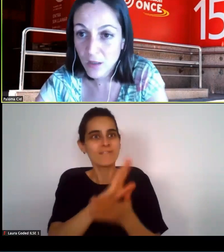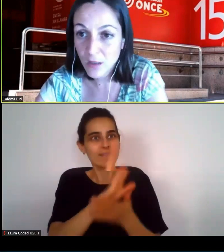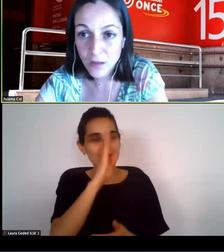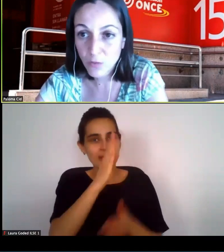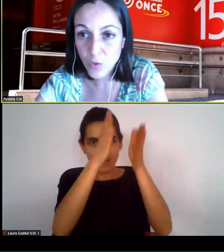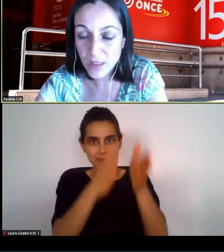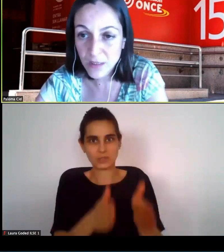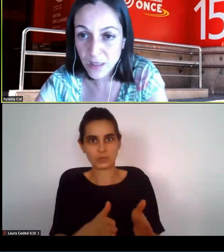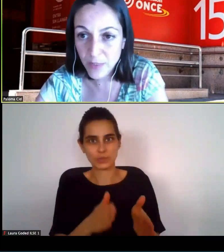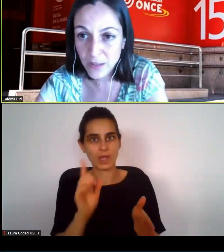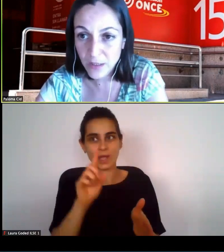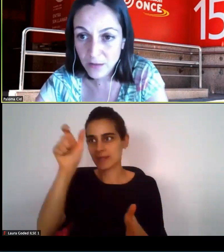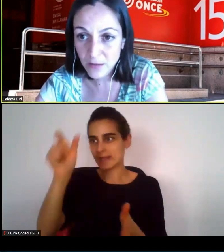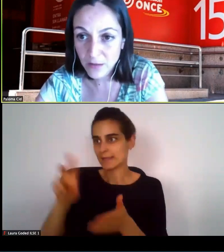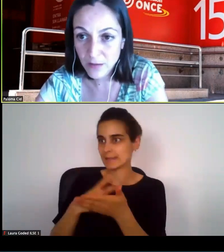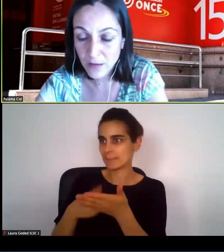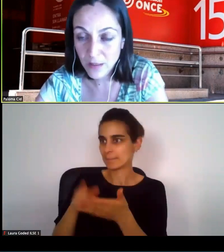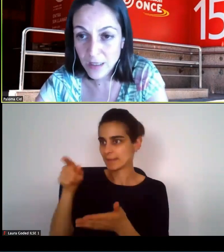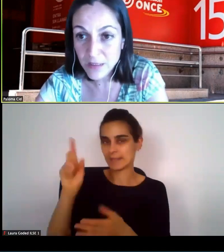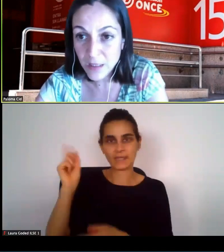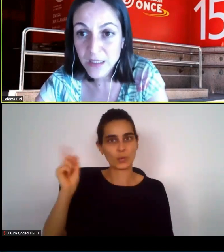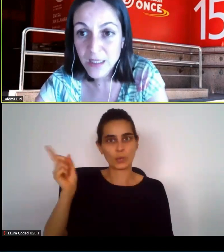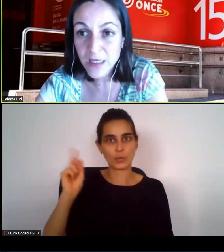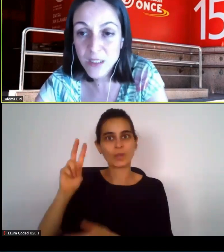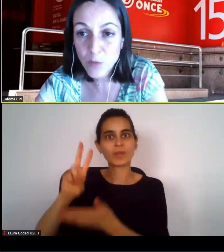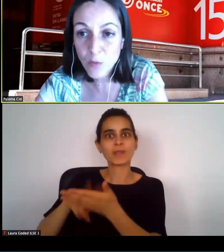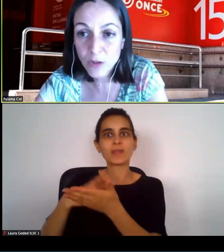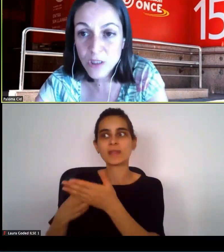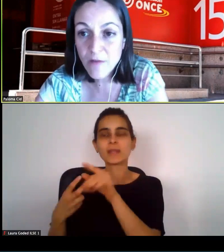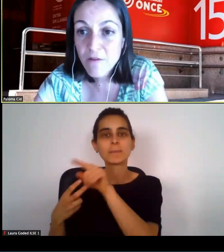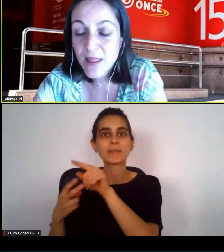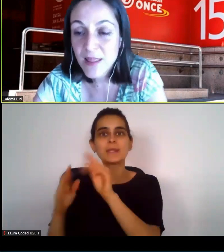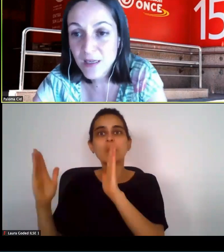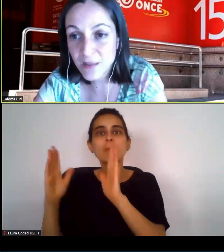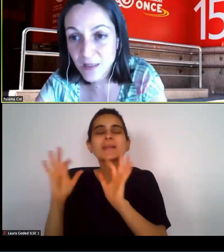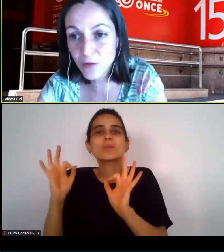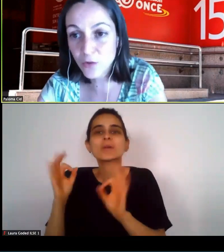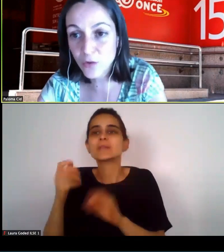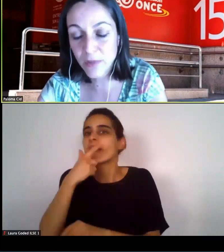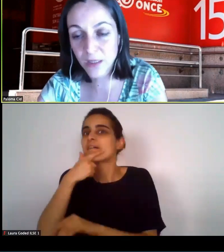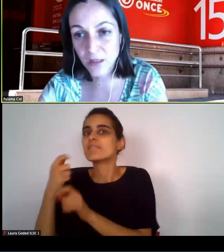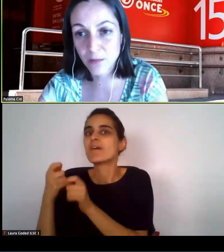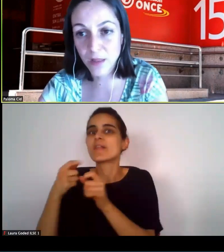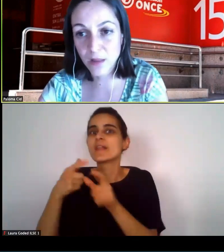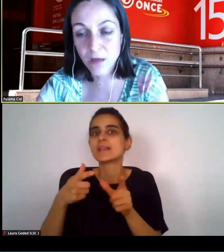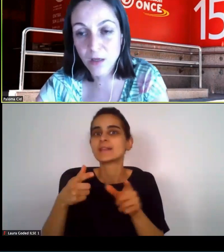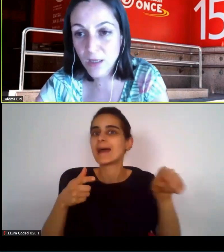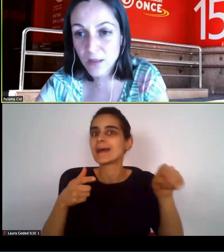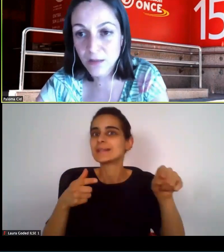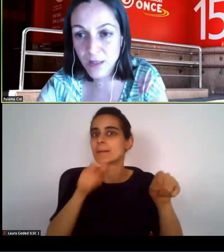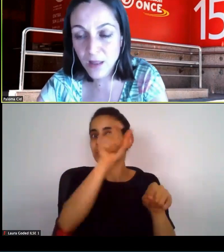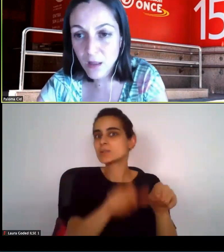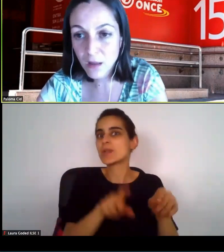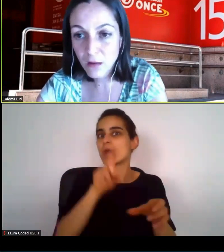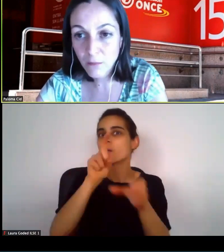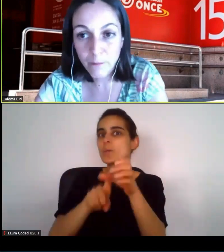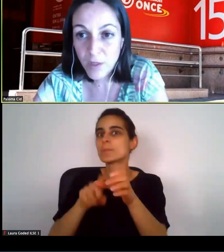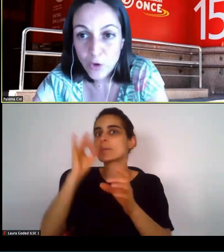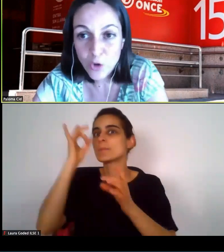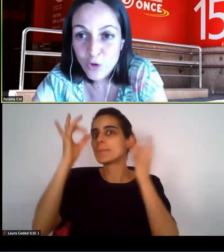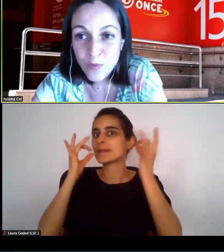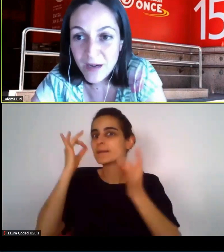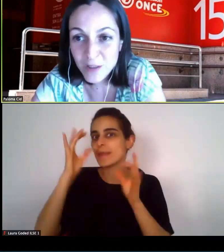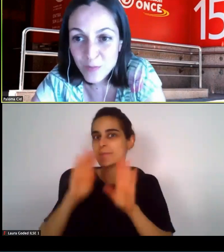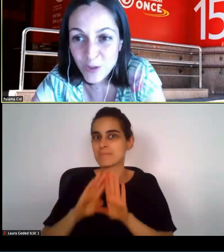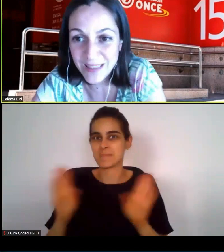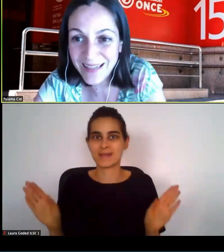persona, no al intérprete. El intérprete en ese momento está facilitando la participación en una actividad, pero